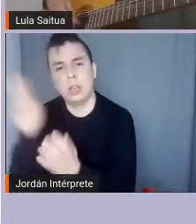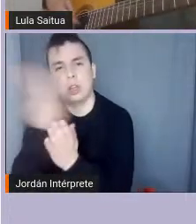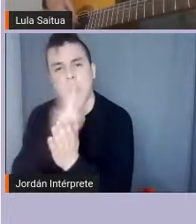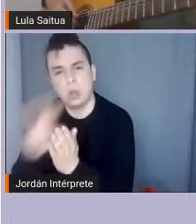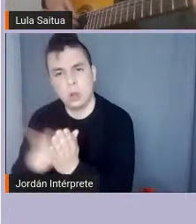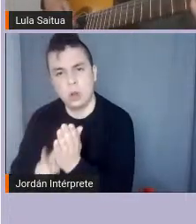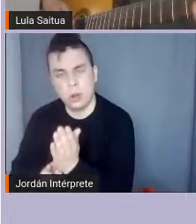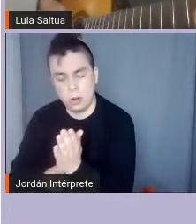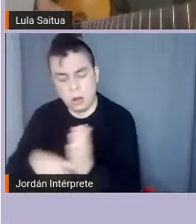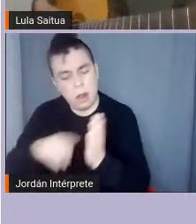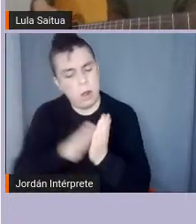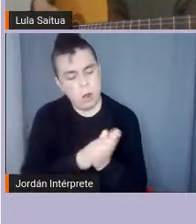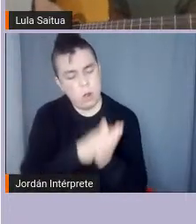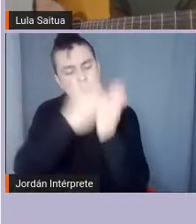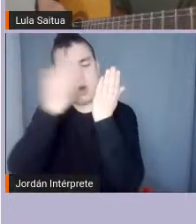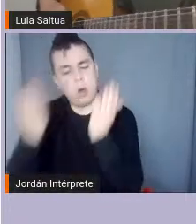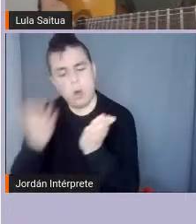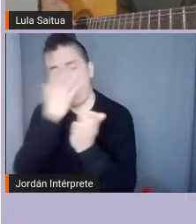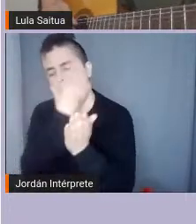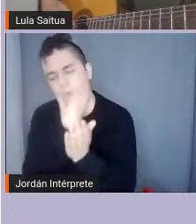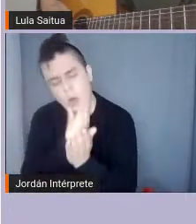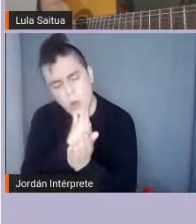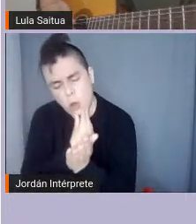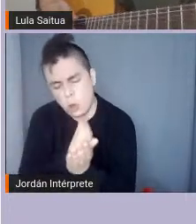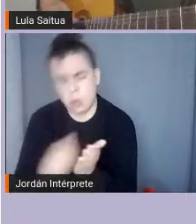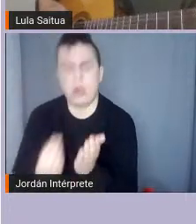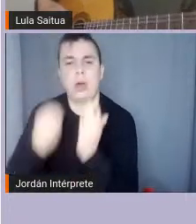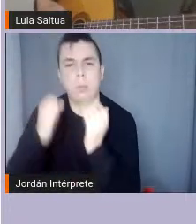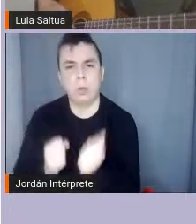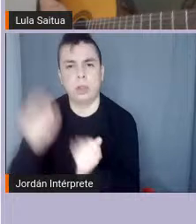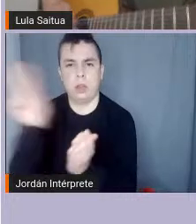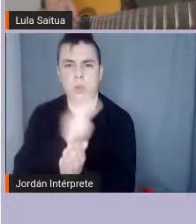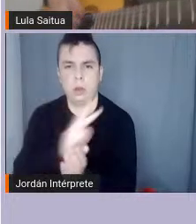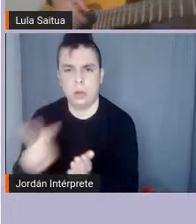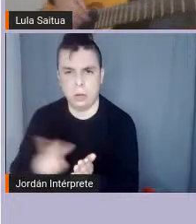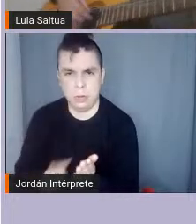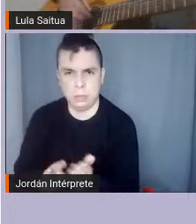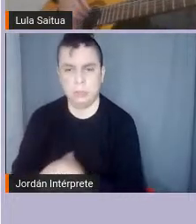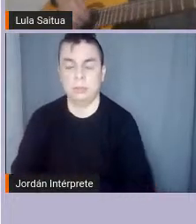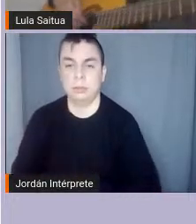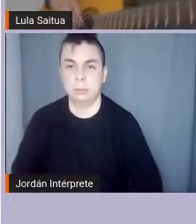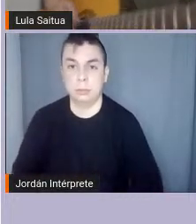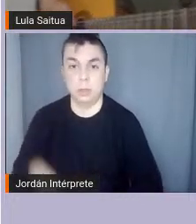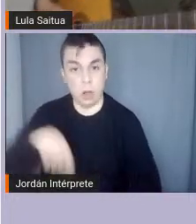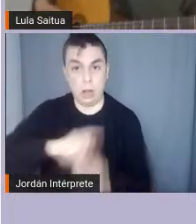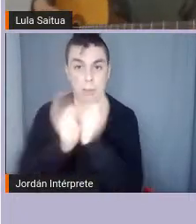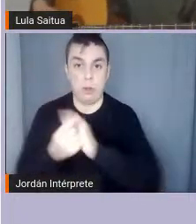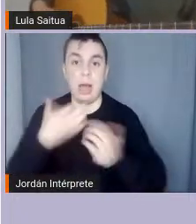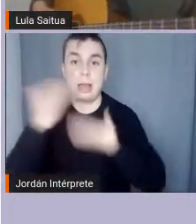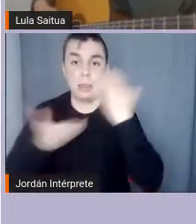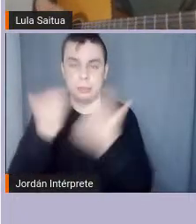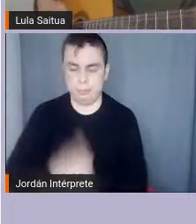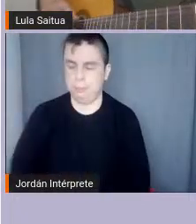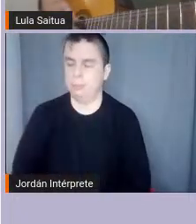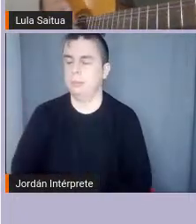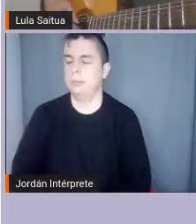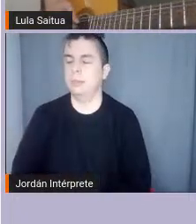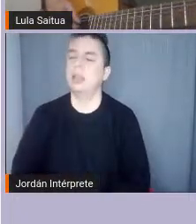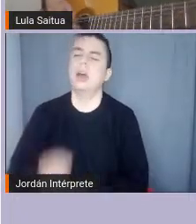Nada más bonito que poder leer. ¿Y con cantar? Nada